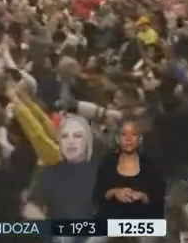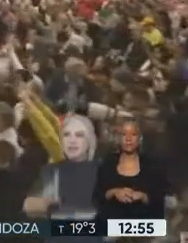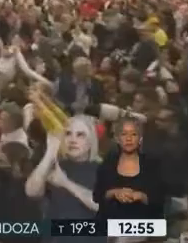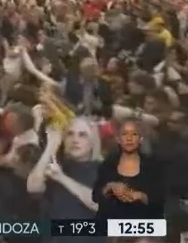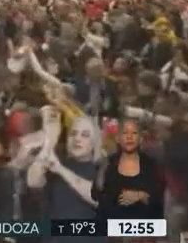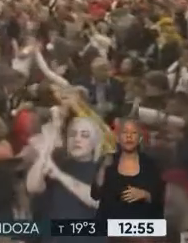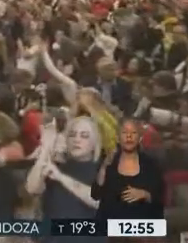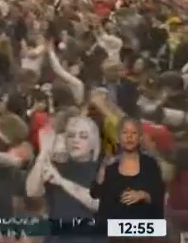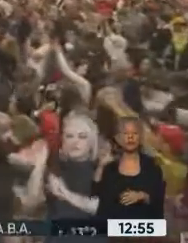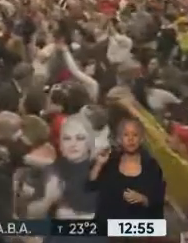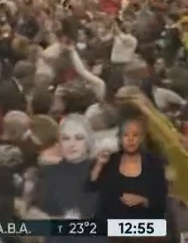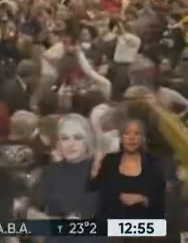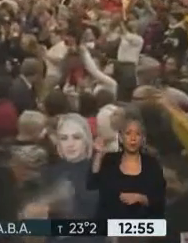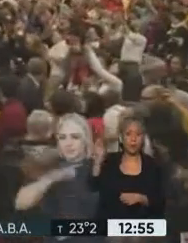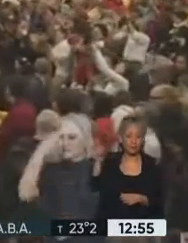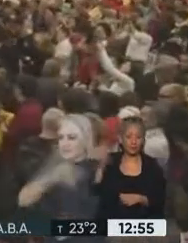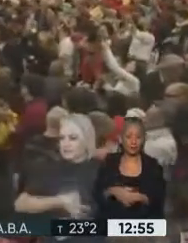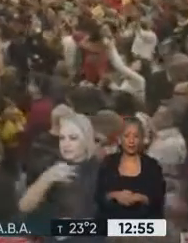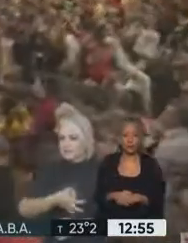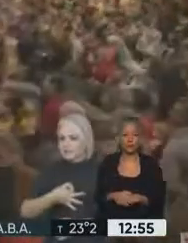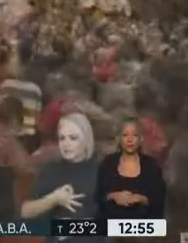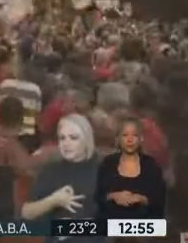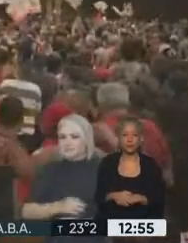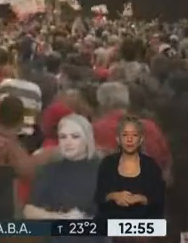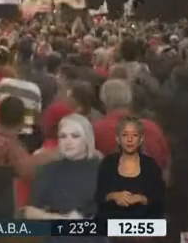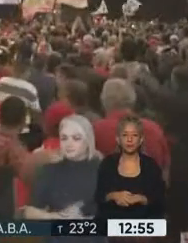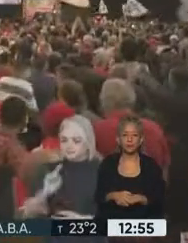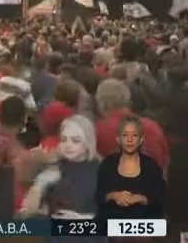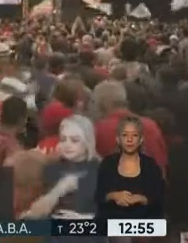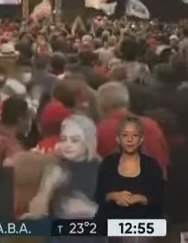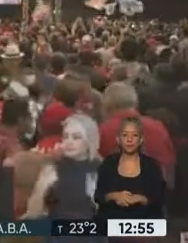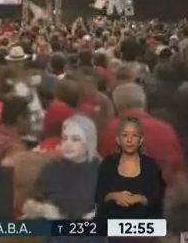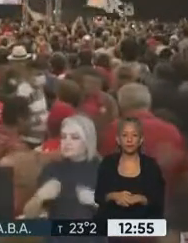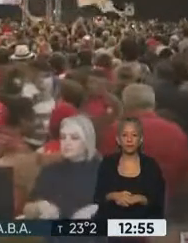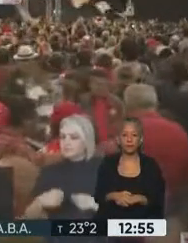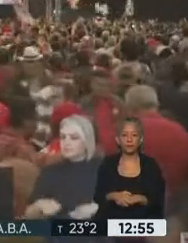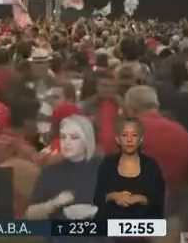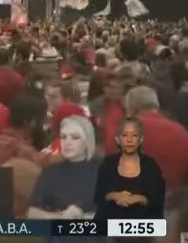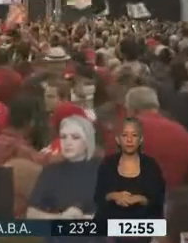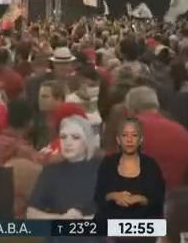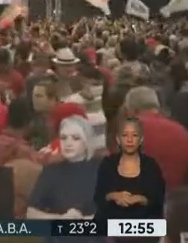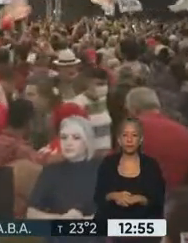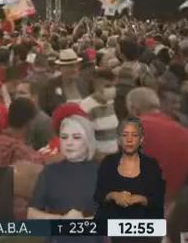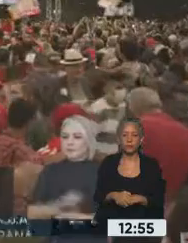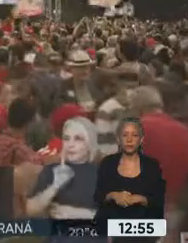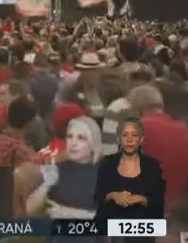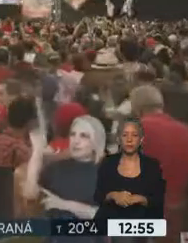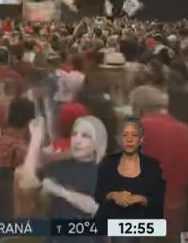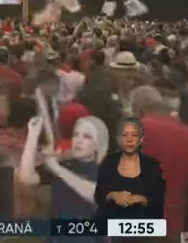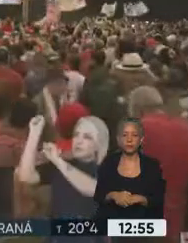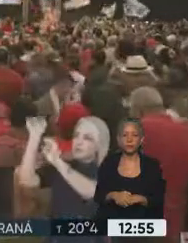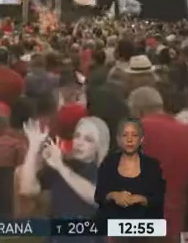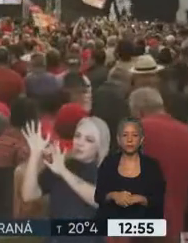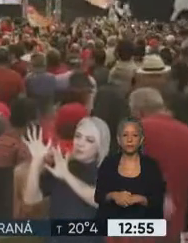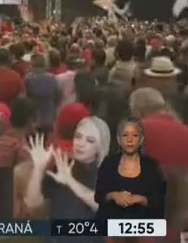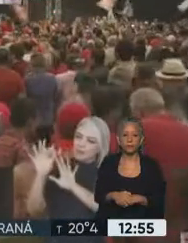yo tengo certeza que no hay visitamos muy vídeos a ver soy a todos los